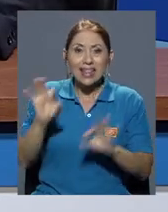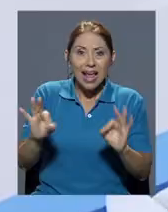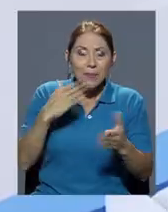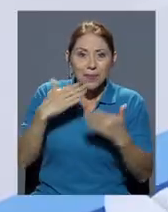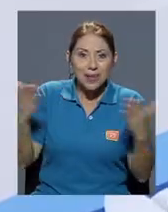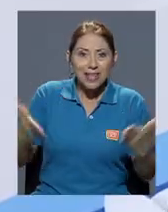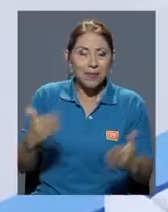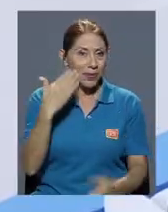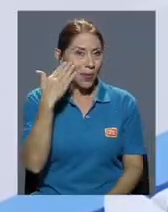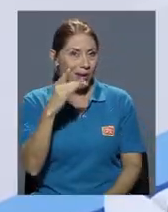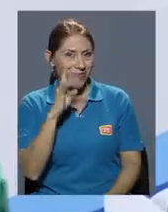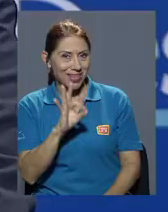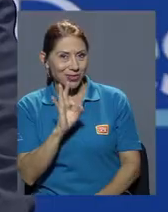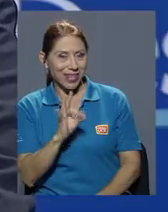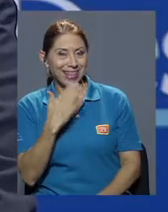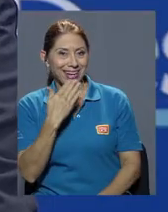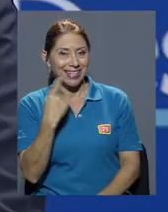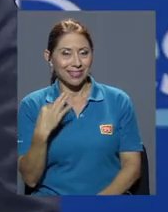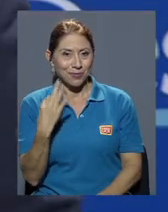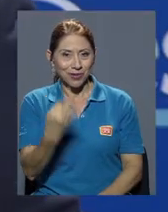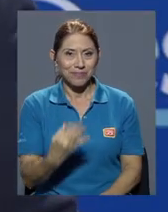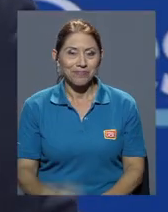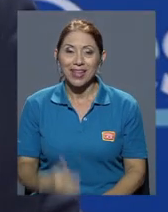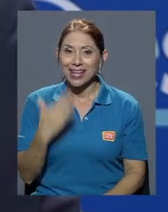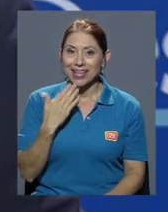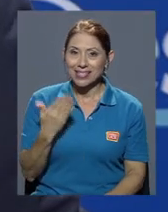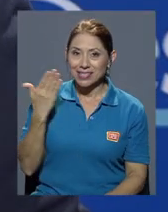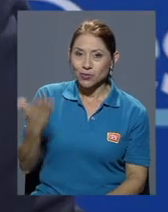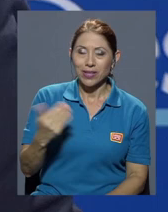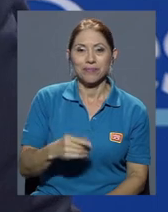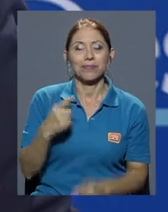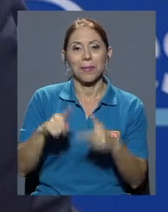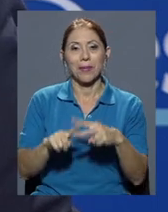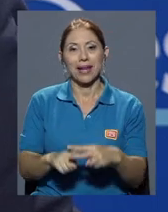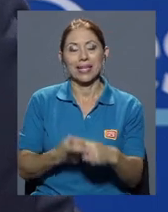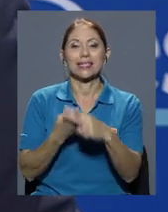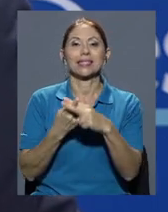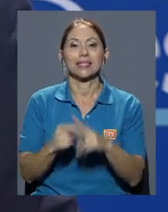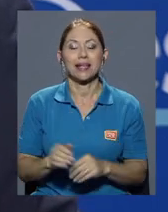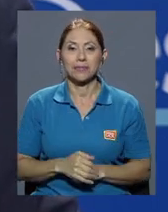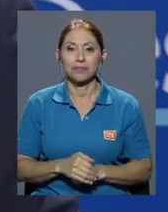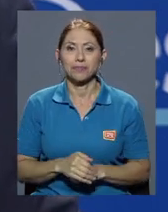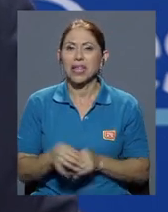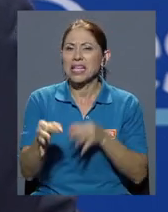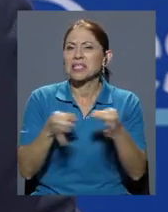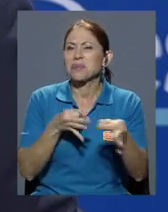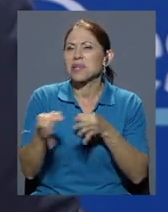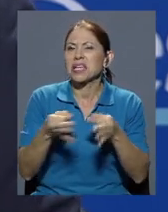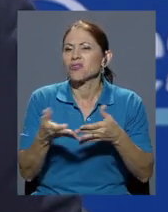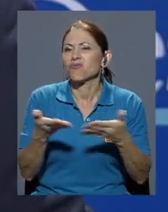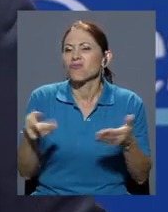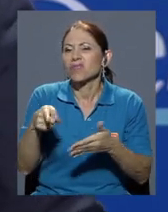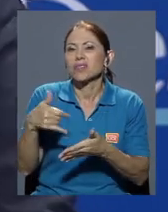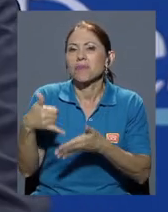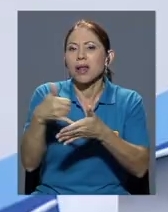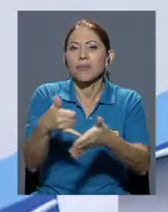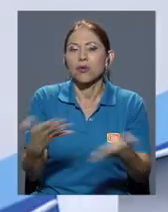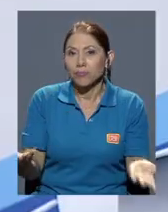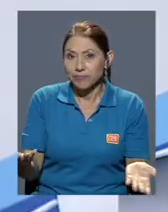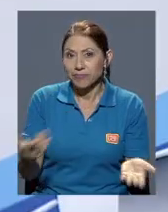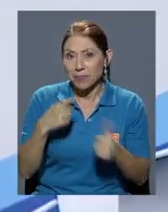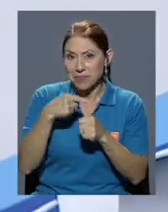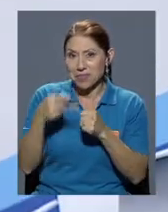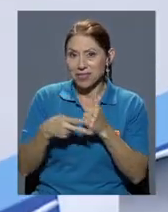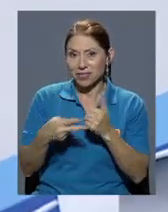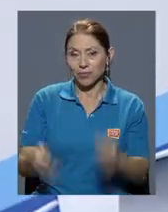bienvenida también están gracias por la invitación gracias a ustedes natalio para iniciar y explicarnos en qué consiste este premio en esta